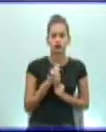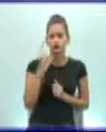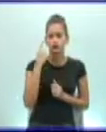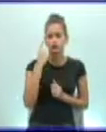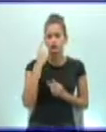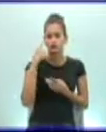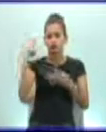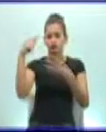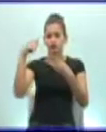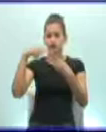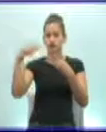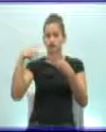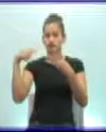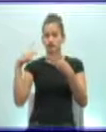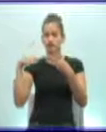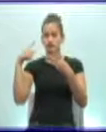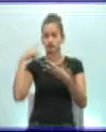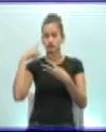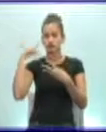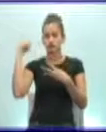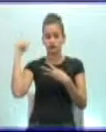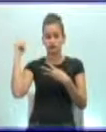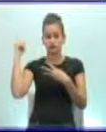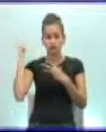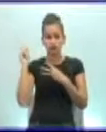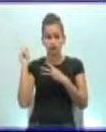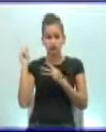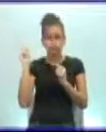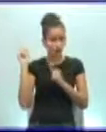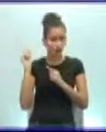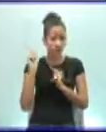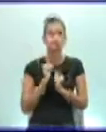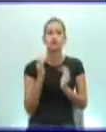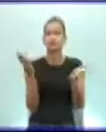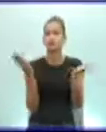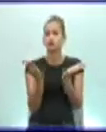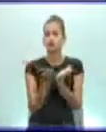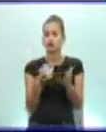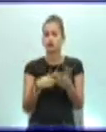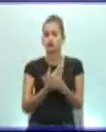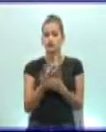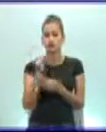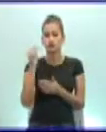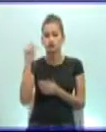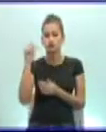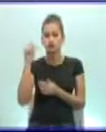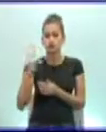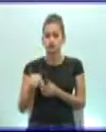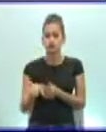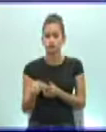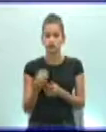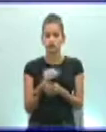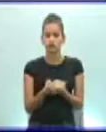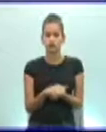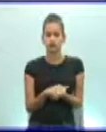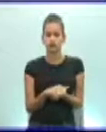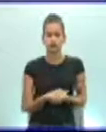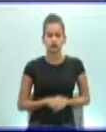Ya se los estoy mostrando: conjuntos y dominios numéricos, relaciones y operaciones entre conjuntos y dominio de